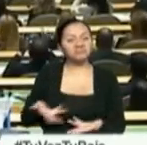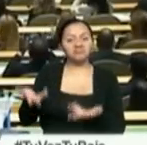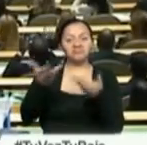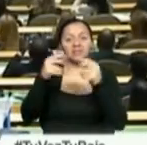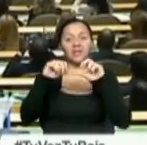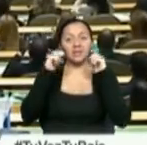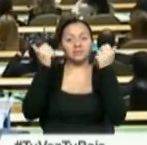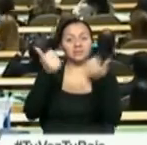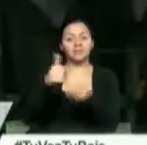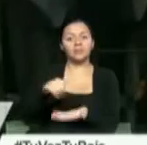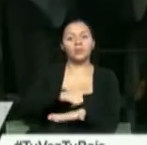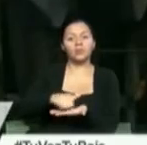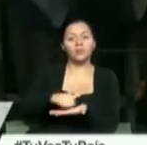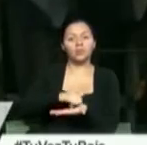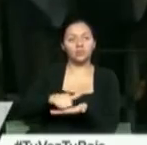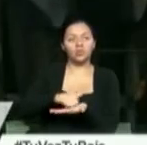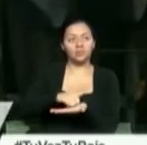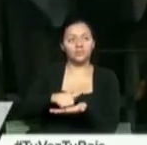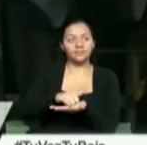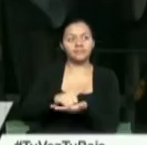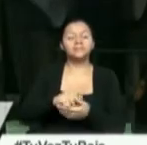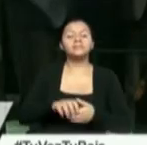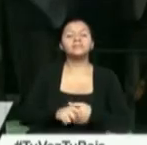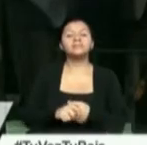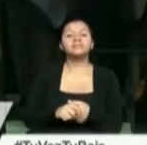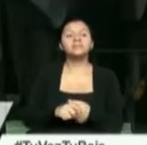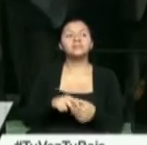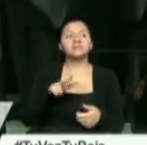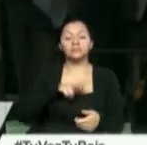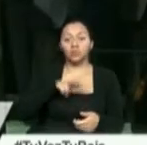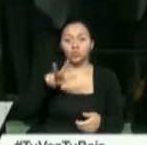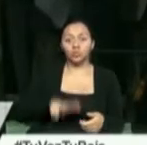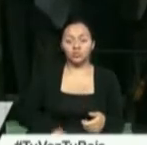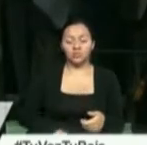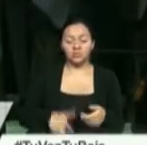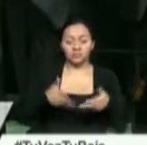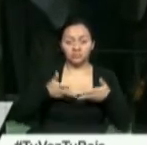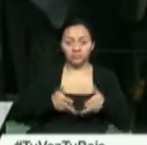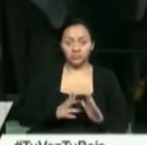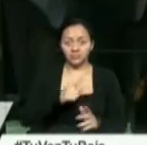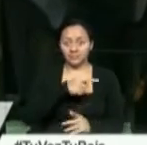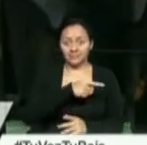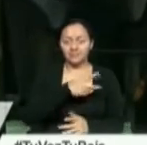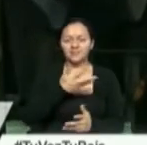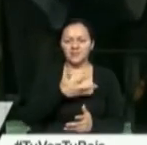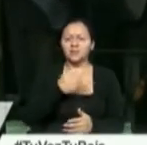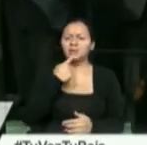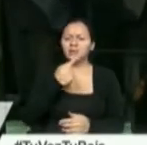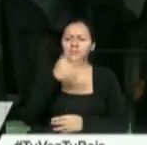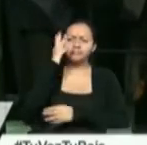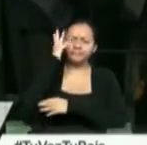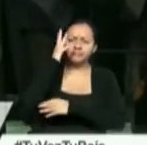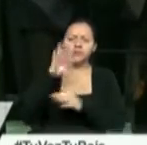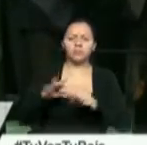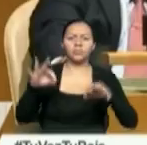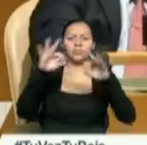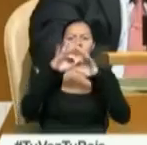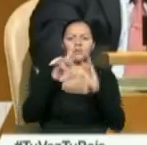de nueva york- el ex primer ministro portugués prometió reformas para mejorar el organismo internacional